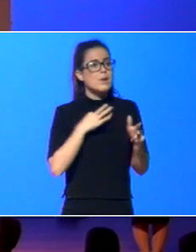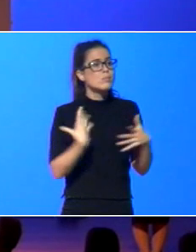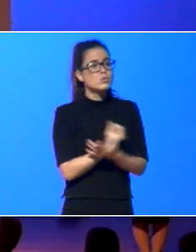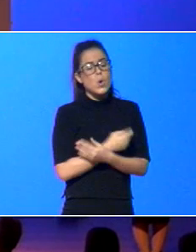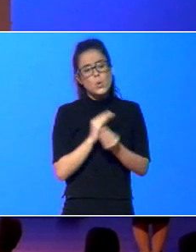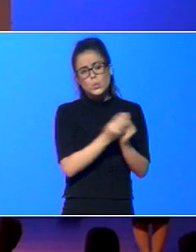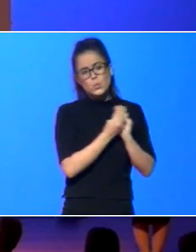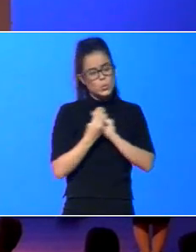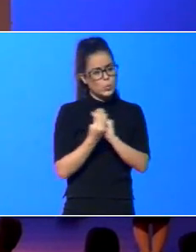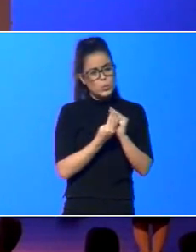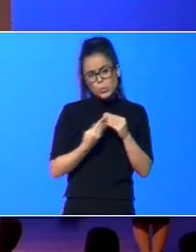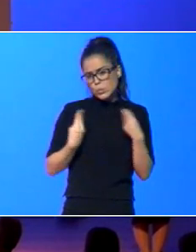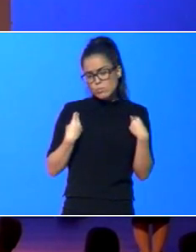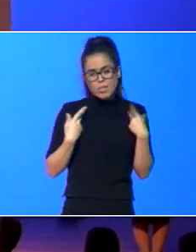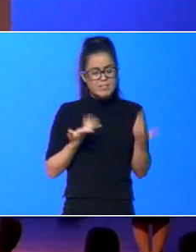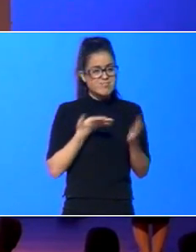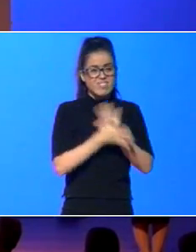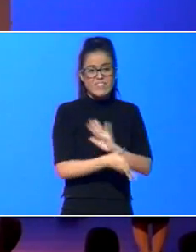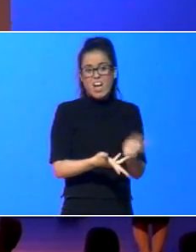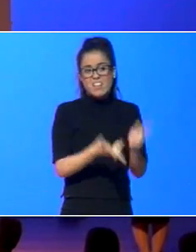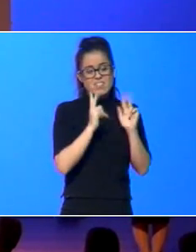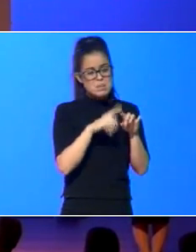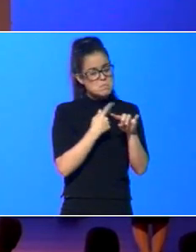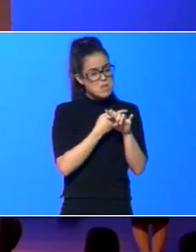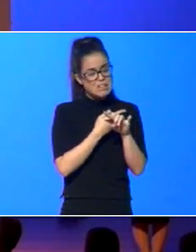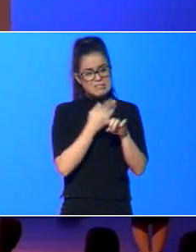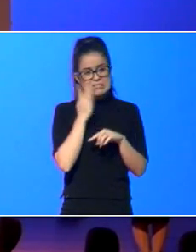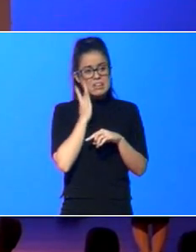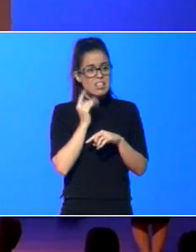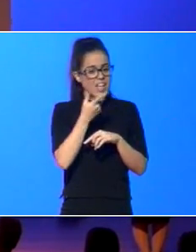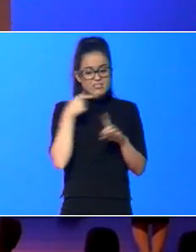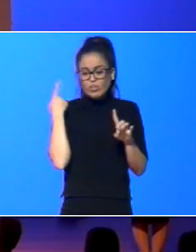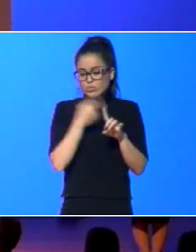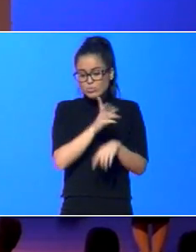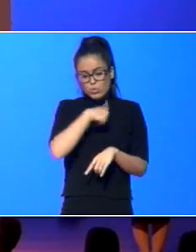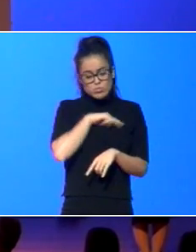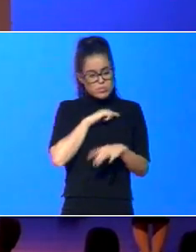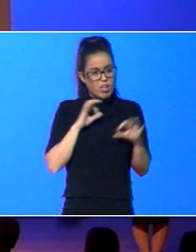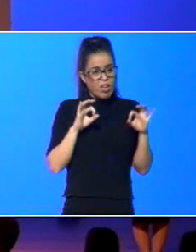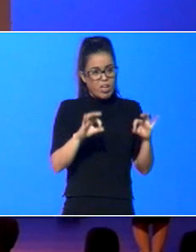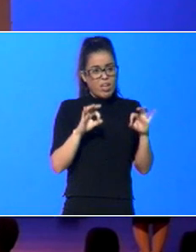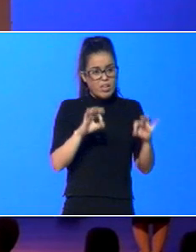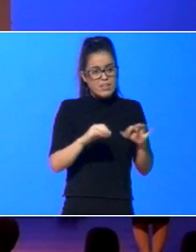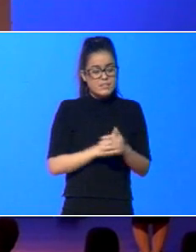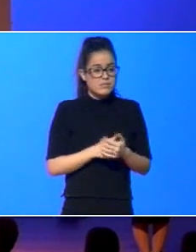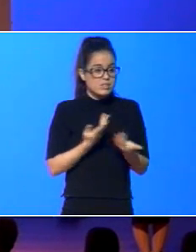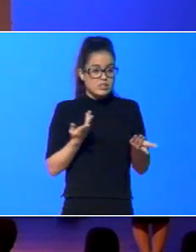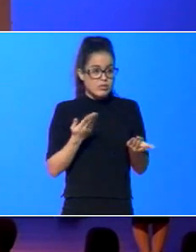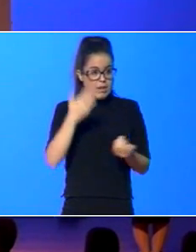significa dignidad y libertad en la diversidad, y es el objetivo que nosotros buscamos, ¿no? Y eso es, en realidad, la inclusión social.